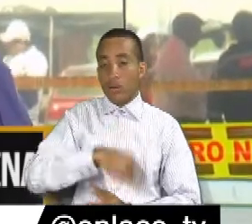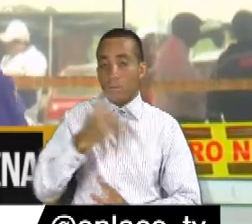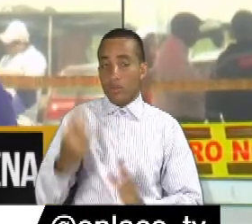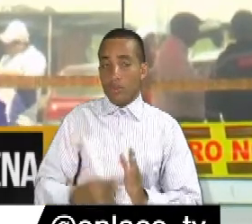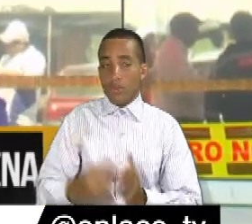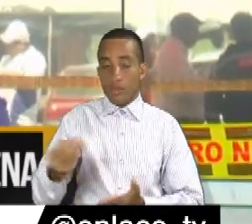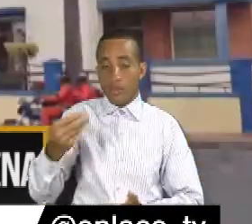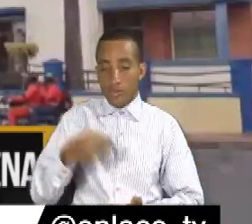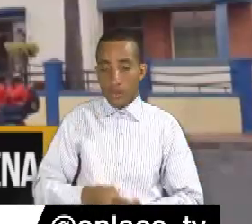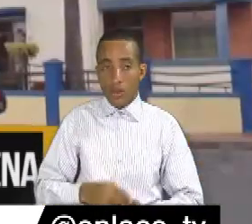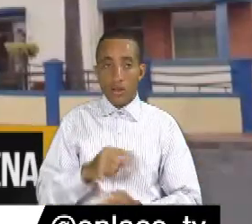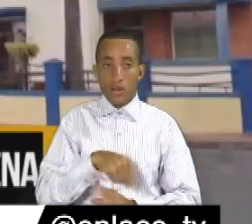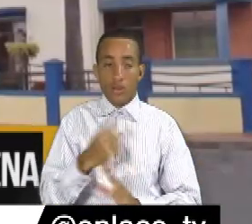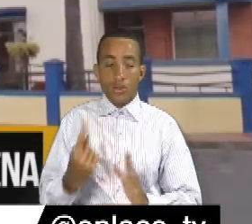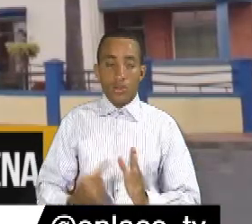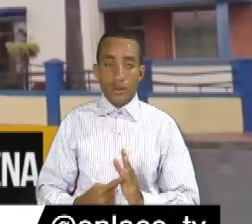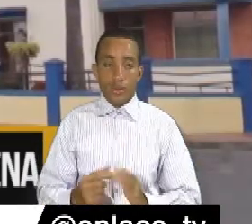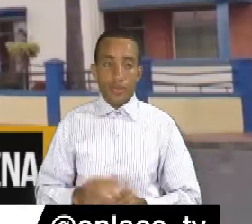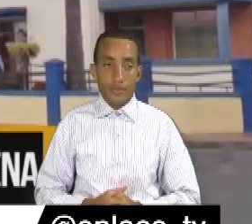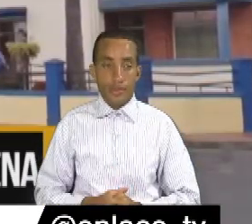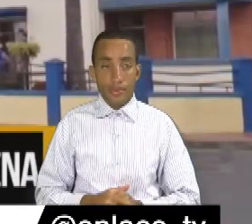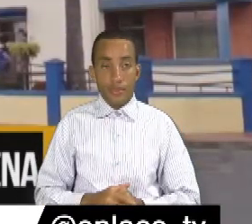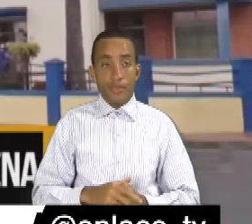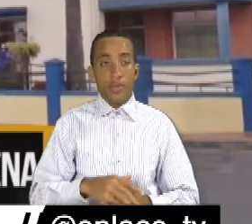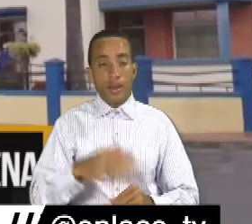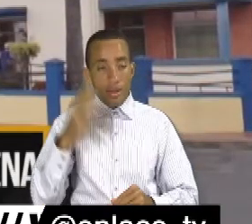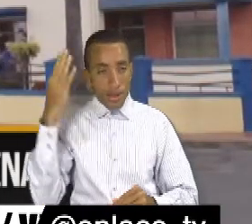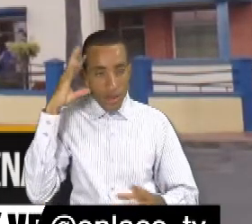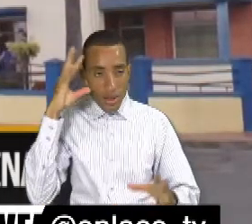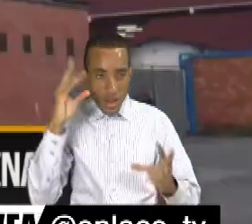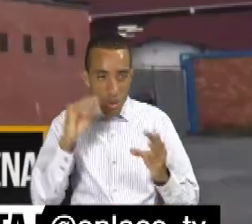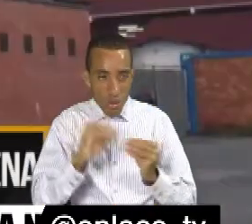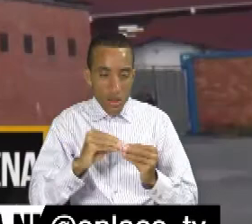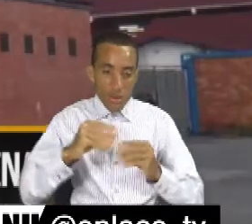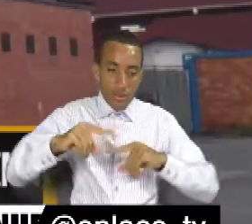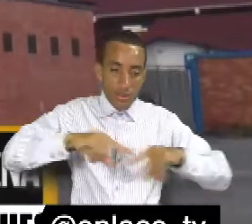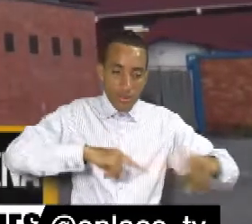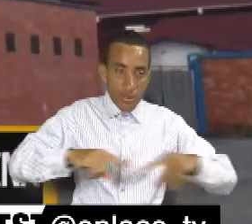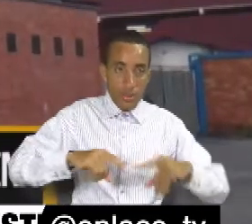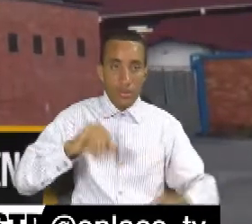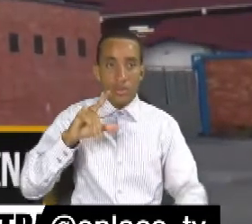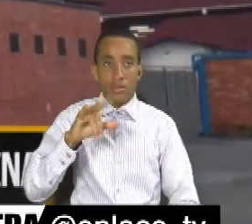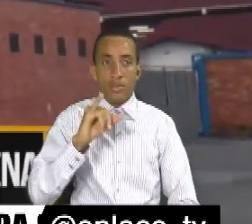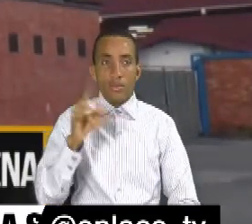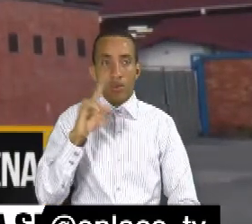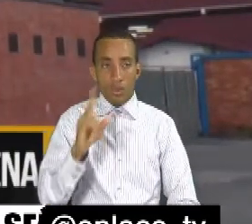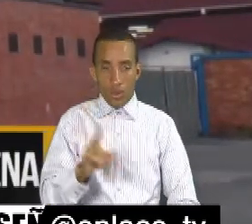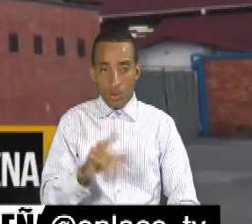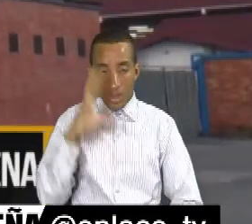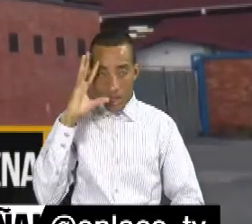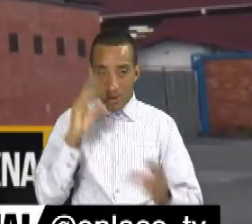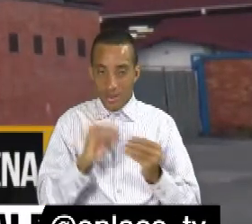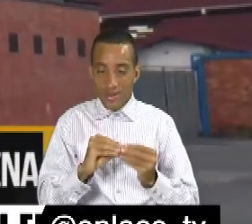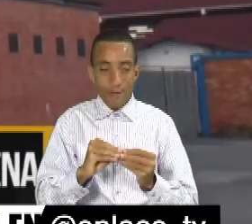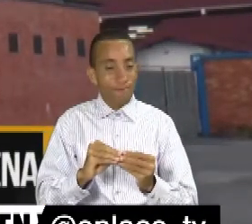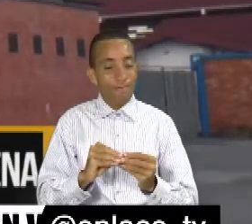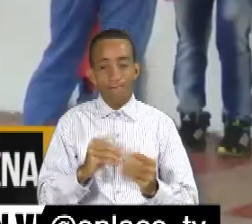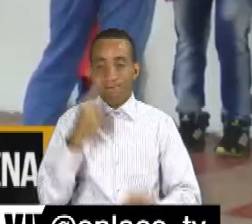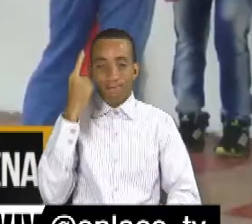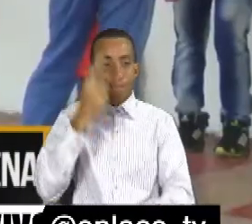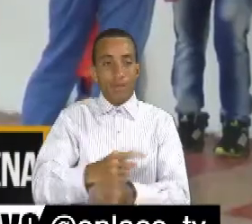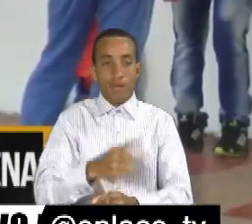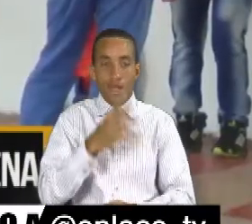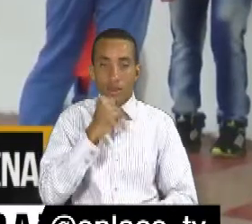que tiene la solución en la mano. A pesar del acuerdo que se logró con el director encargado de Cor Magdalena, Luis Fernando Andrade, el mismo no se pudo cumplir dado que el Banco